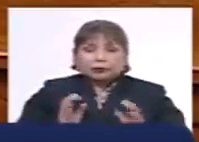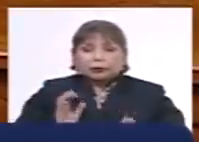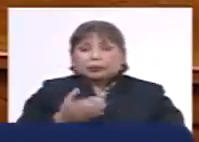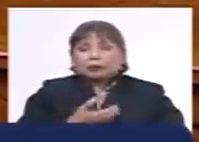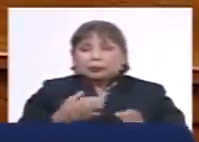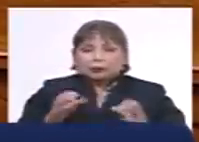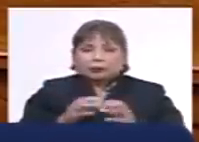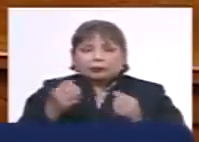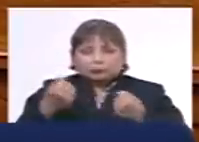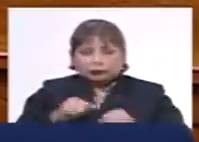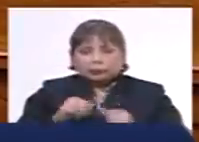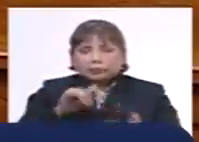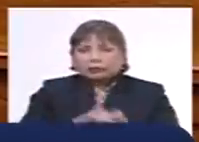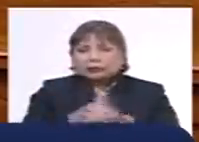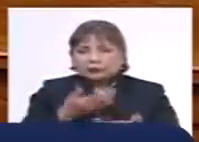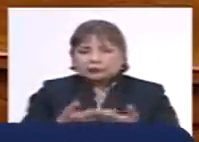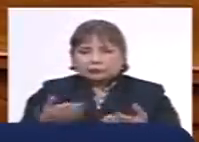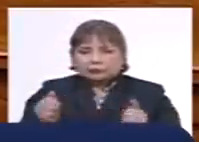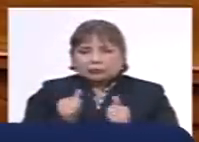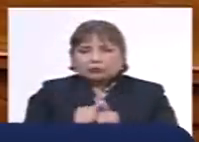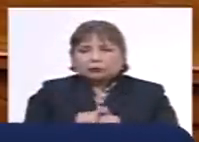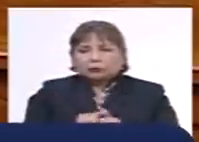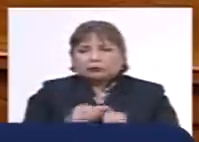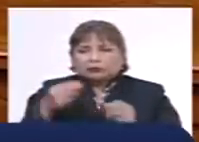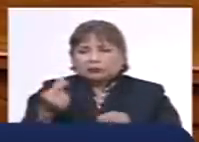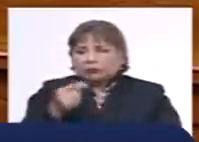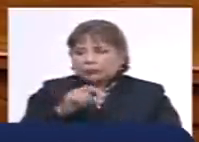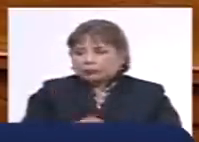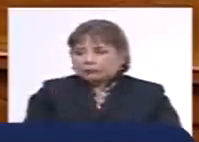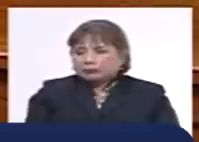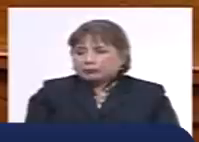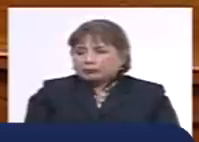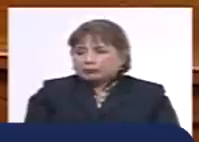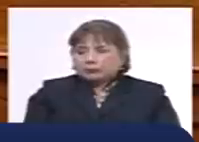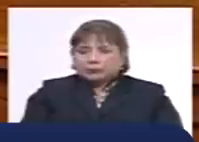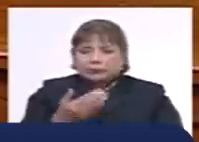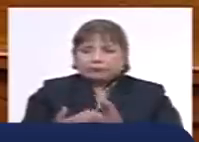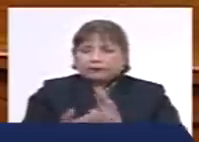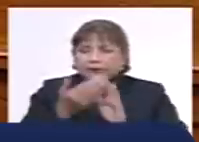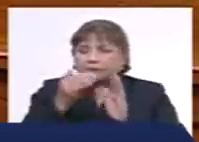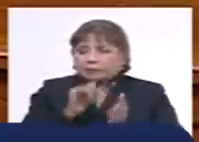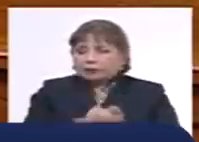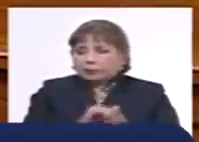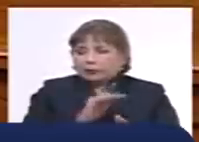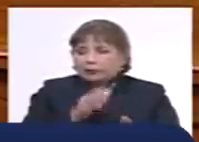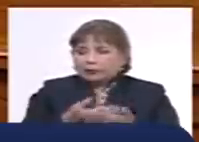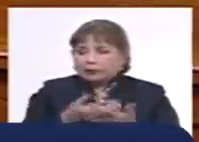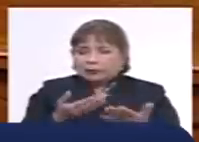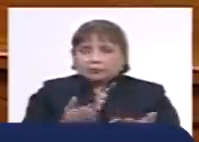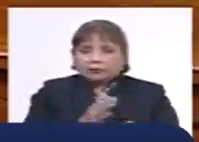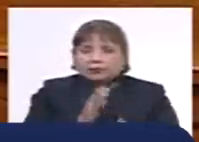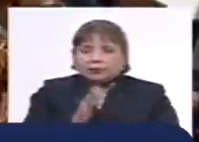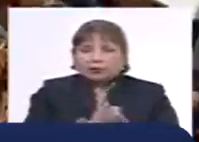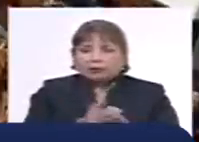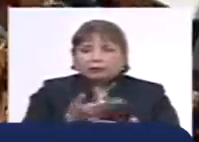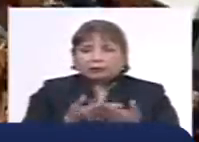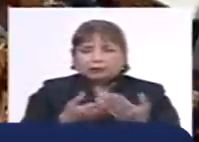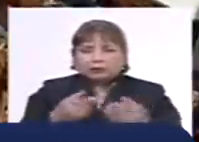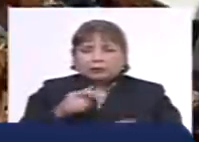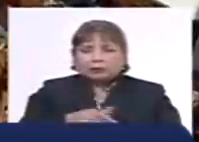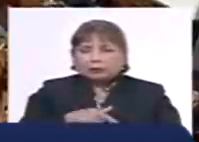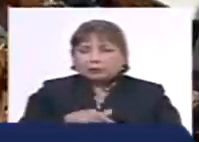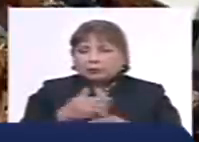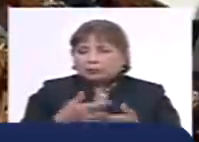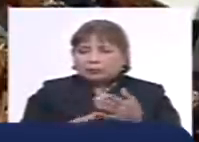Congreso trate este asunto con prioridad. Frente no a esta situación de